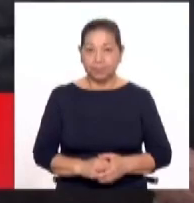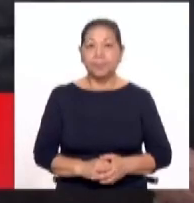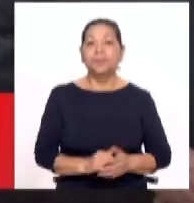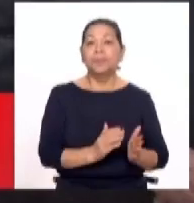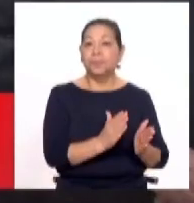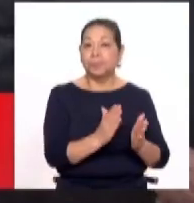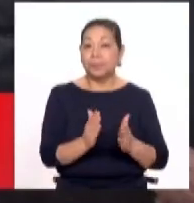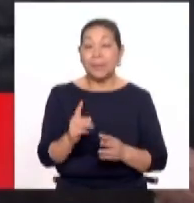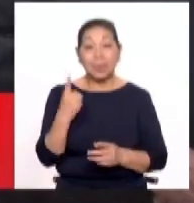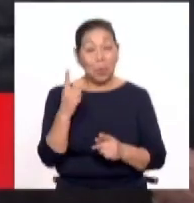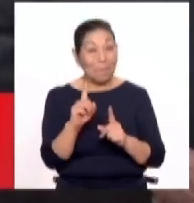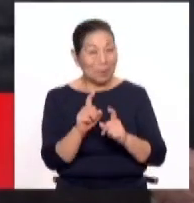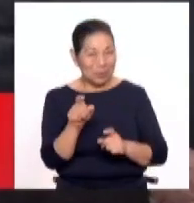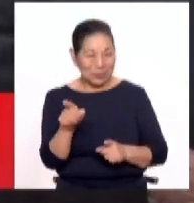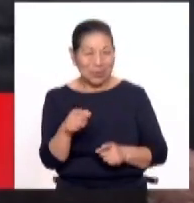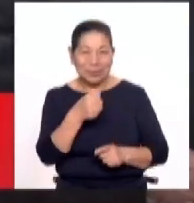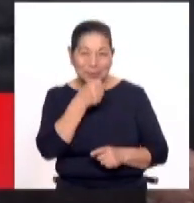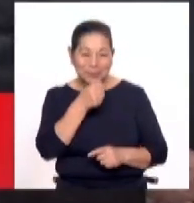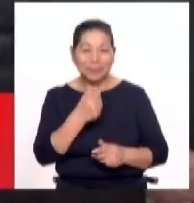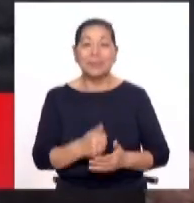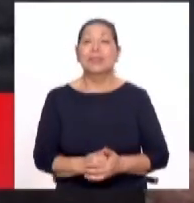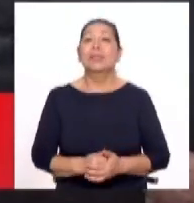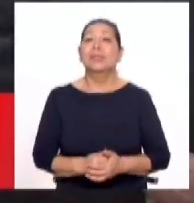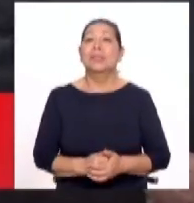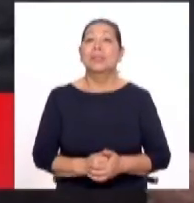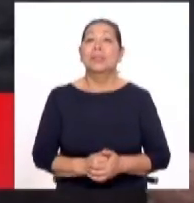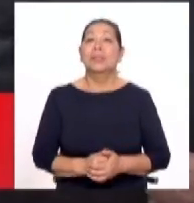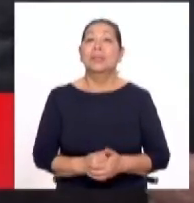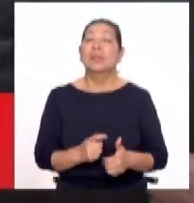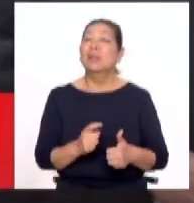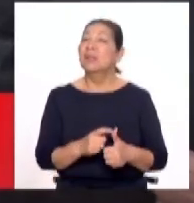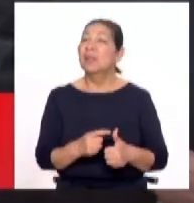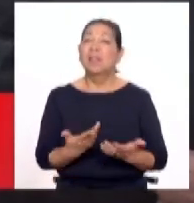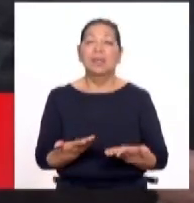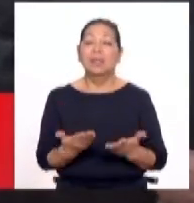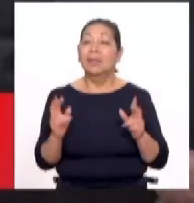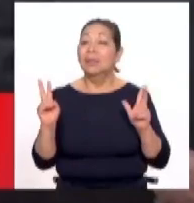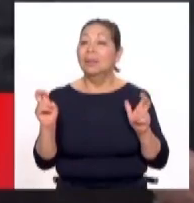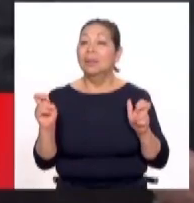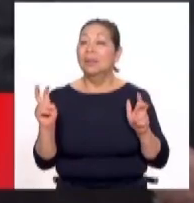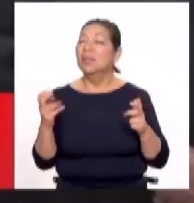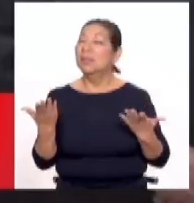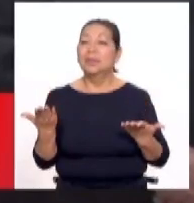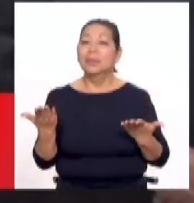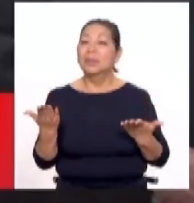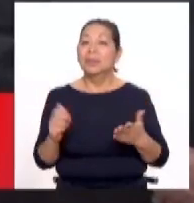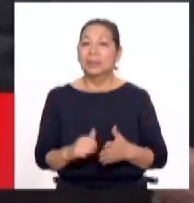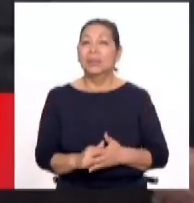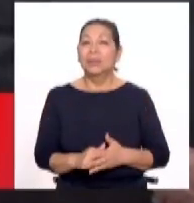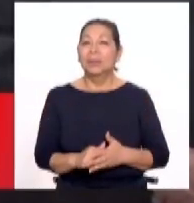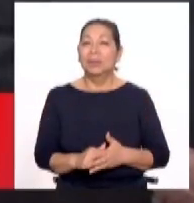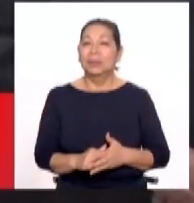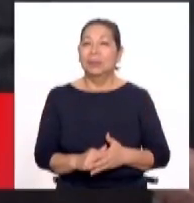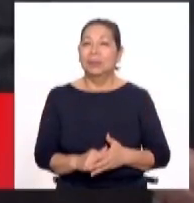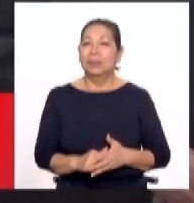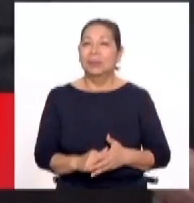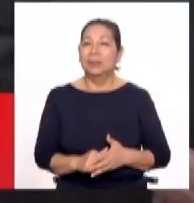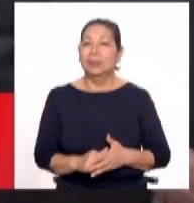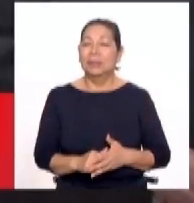Referente a su primera pregunta, que tiene que ver con el tema netamente, me decía